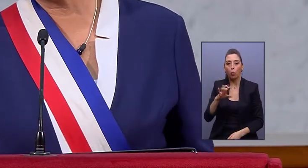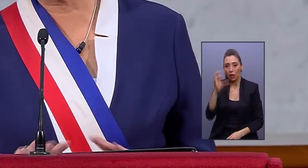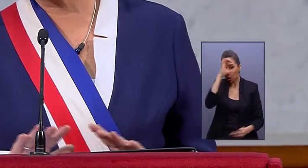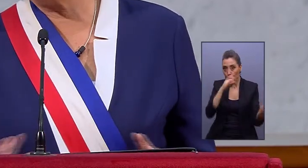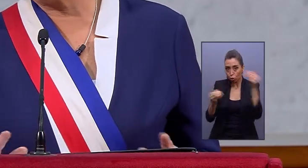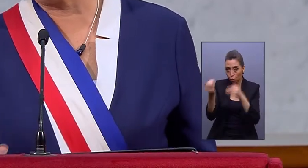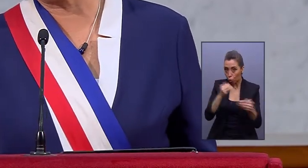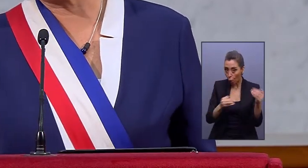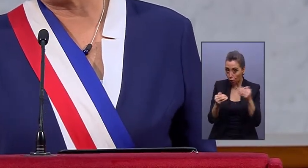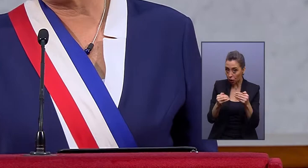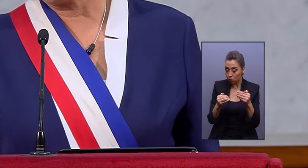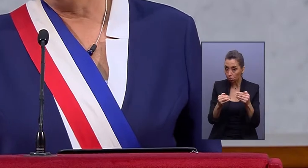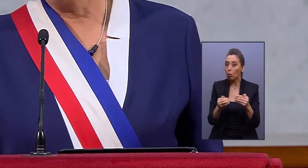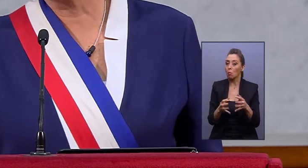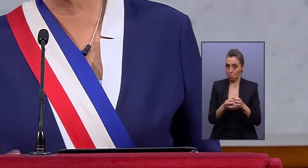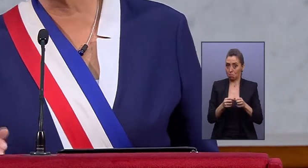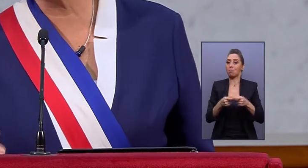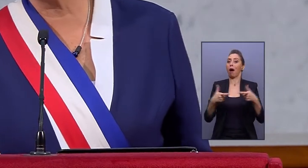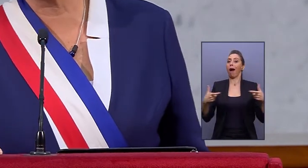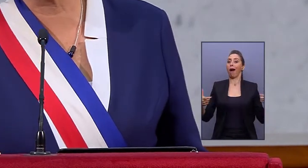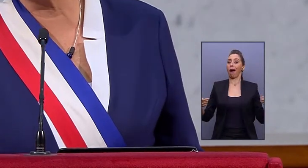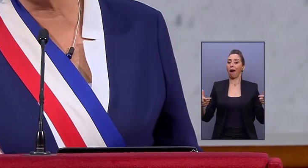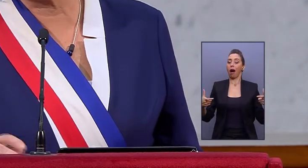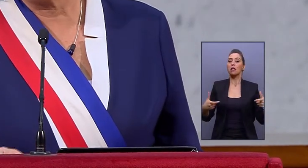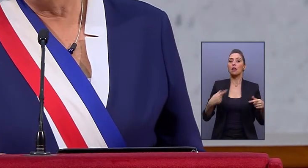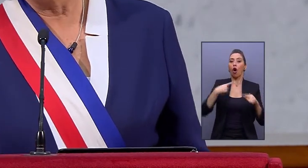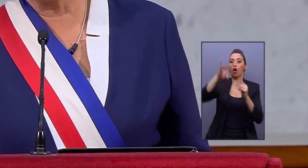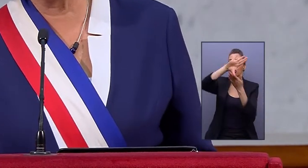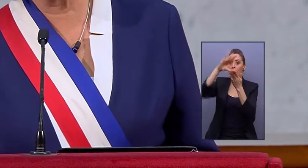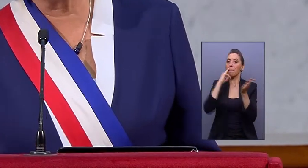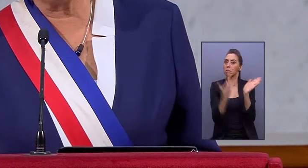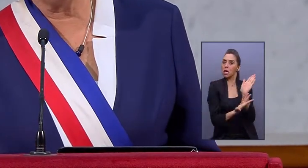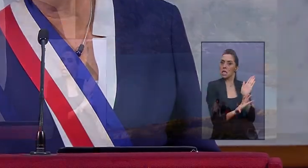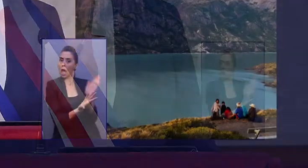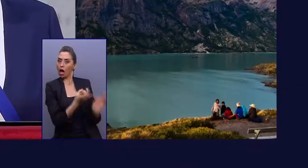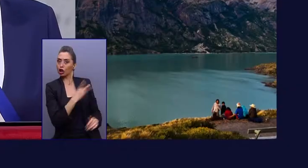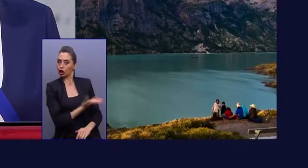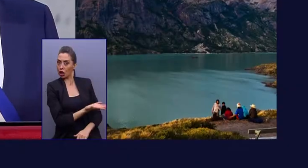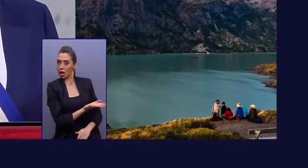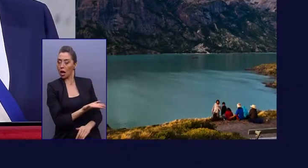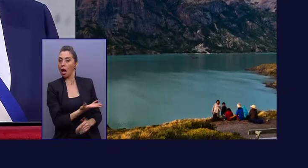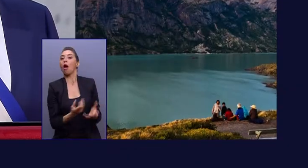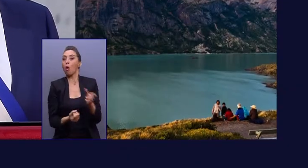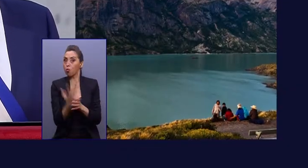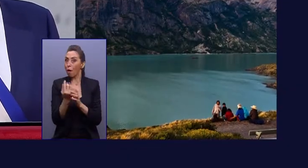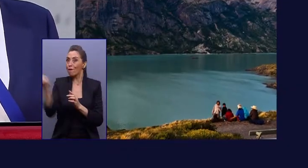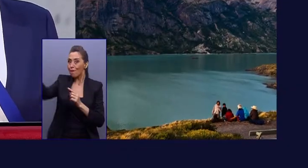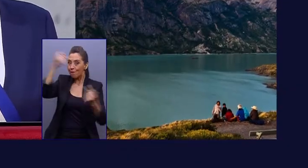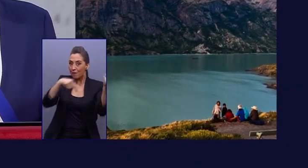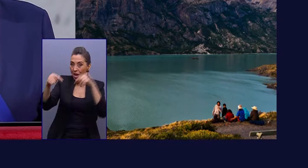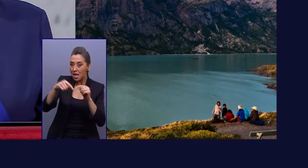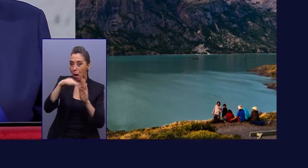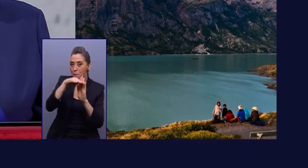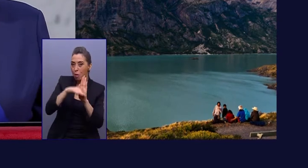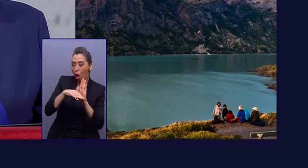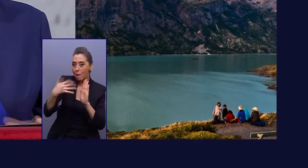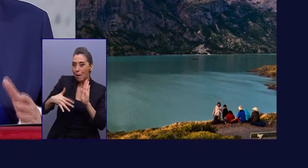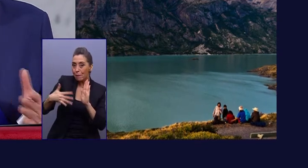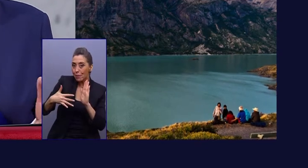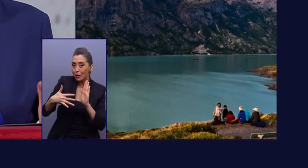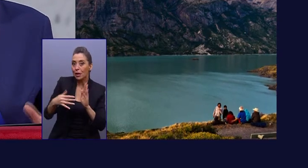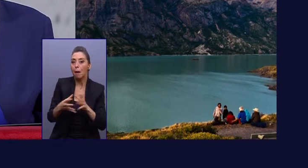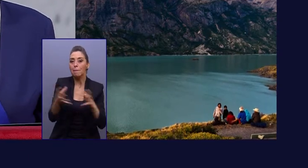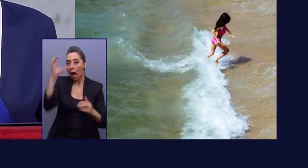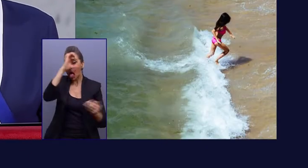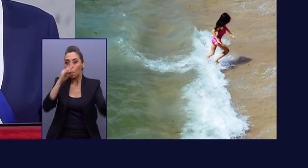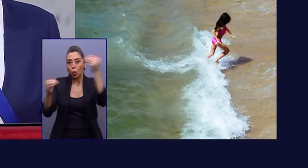se ha logrado una gran expansión, con promoción en el exterior, con iniciativas para potenciar nuevos destinos y programas estratégicos para